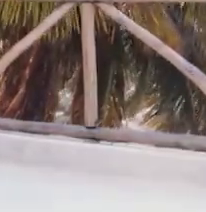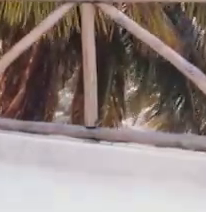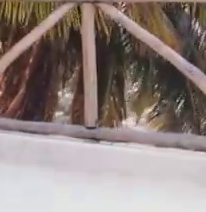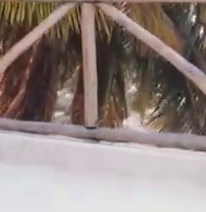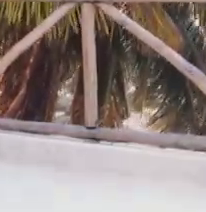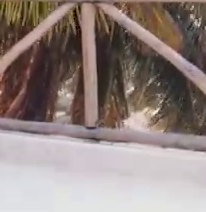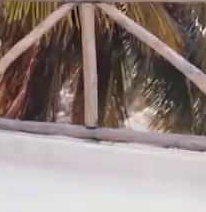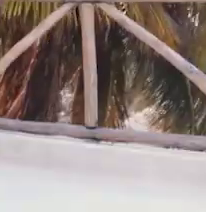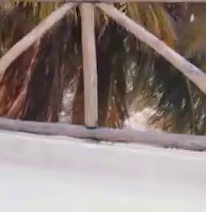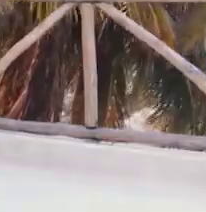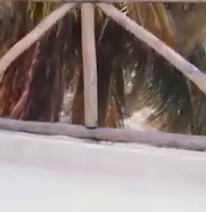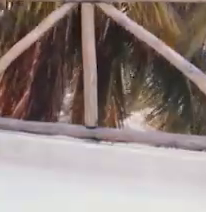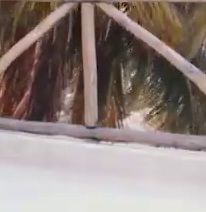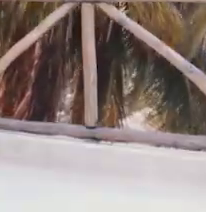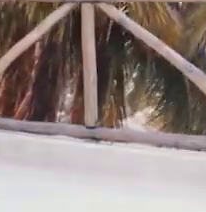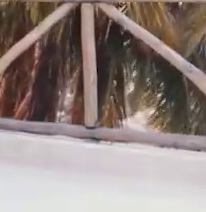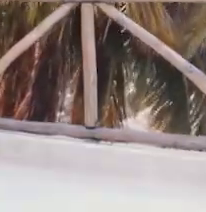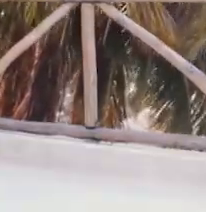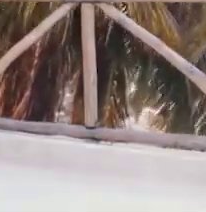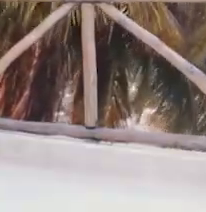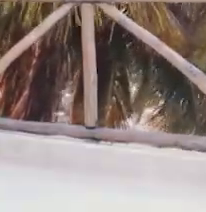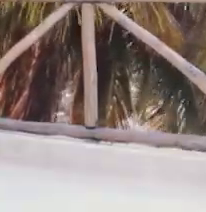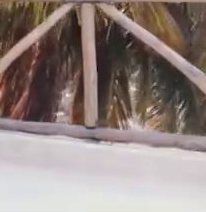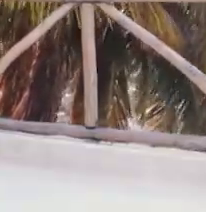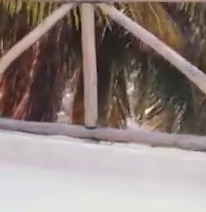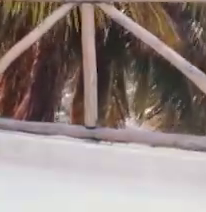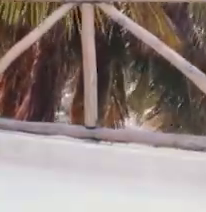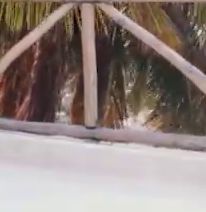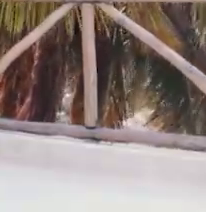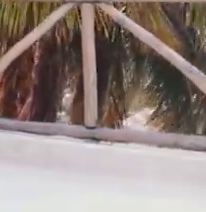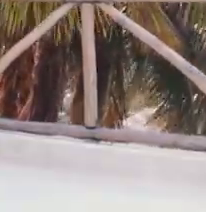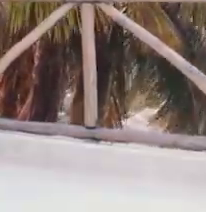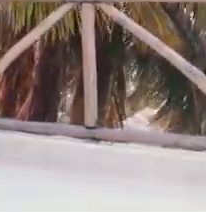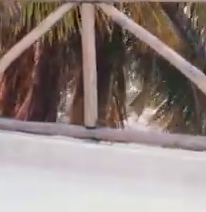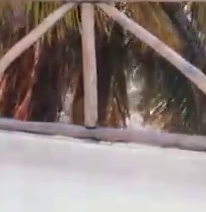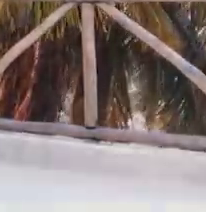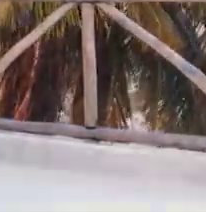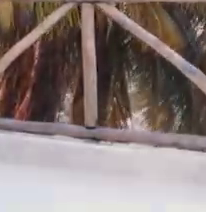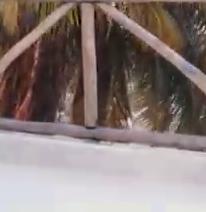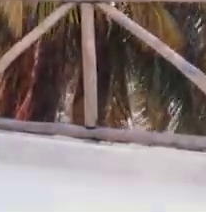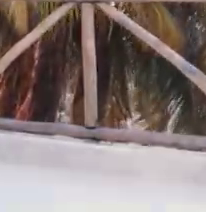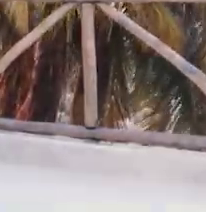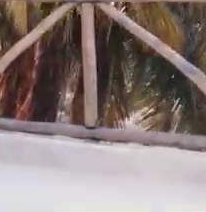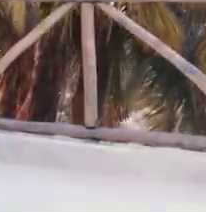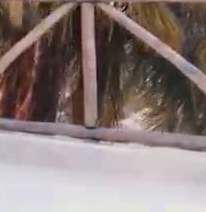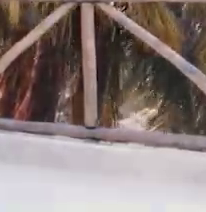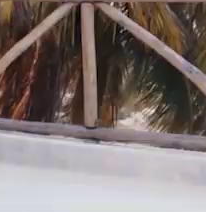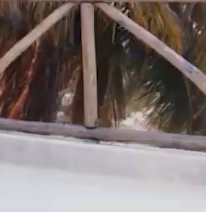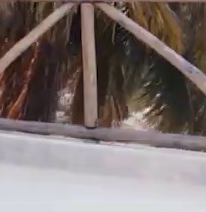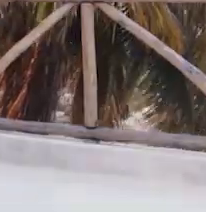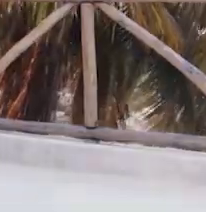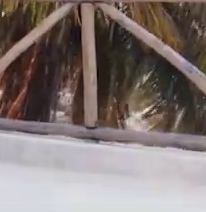Tomen aire. Comenzamos con jab jumps. ¡Venga!